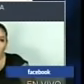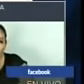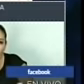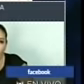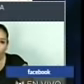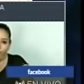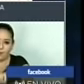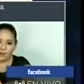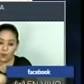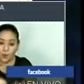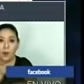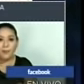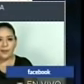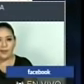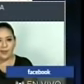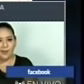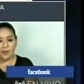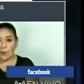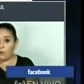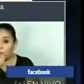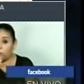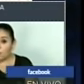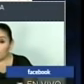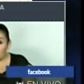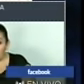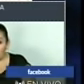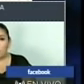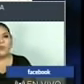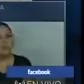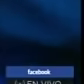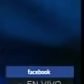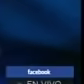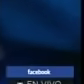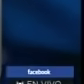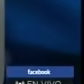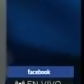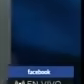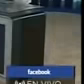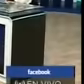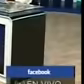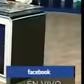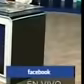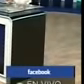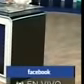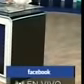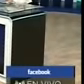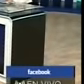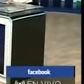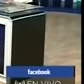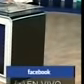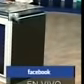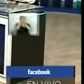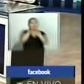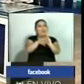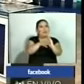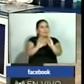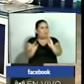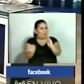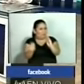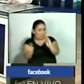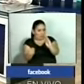que conozcamos lo último que está aconteciendo en este órgano de Estado, donde se discute este tema de la cuarentena que tiene como telón de